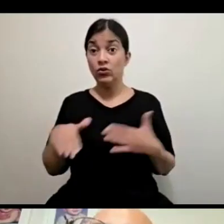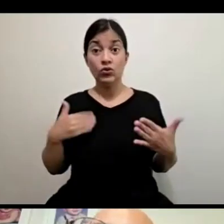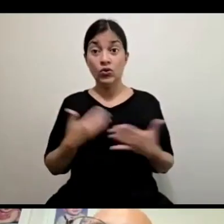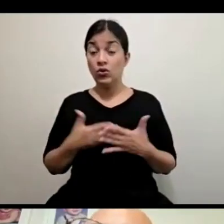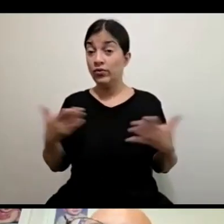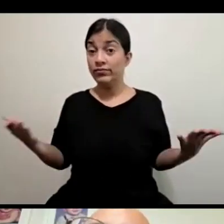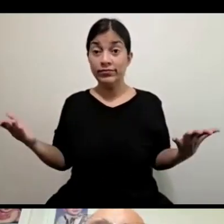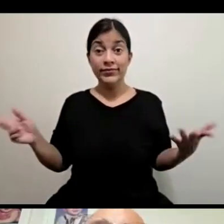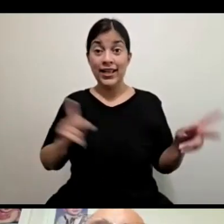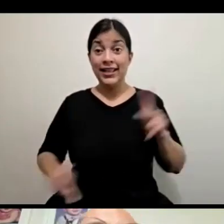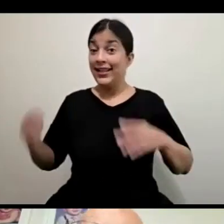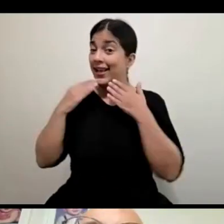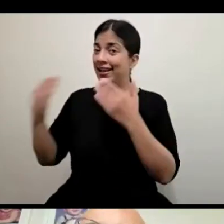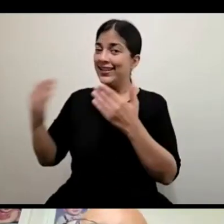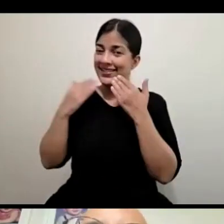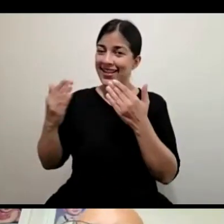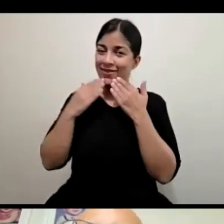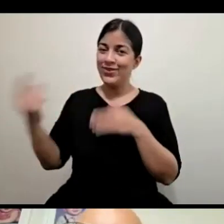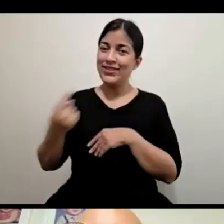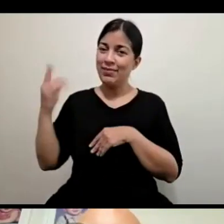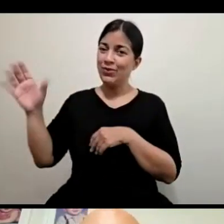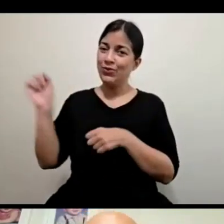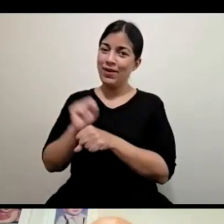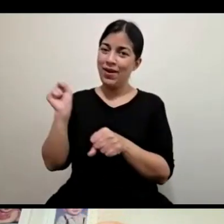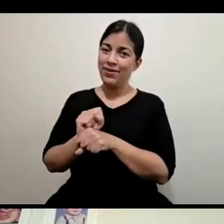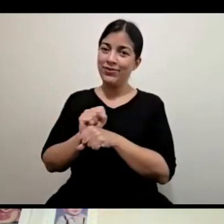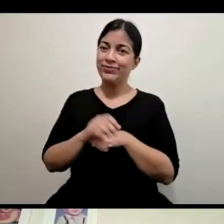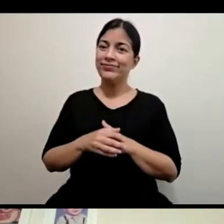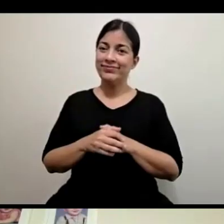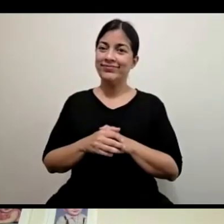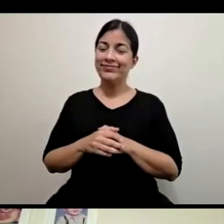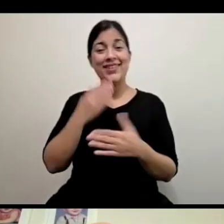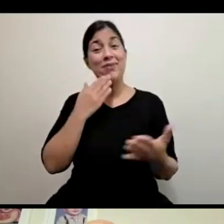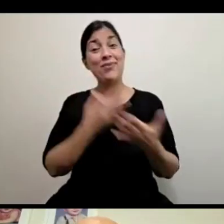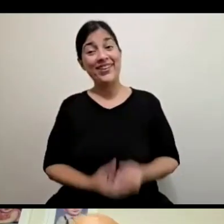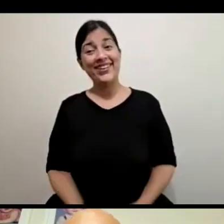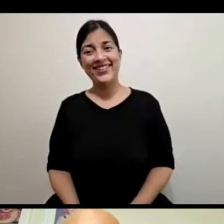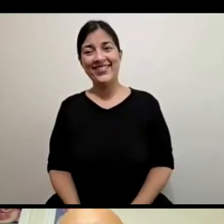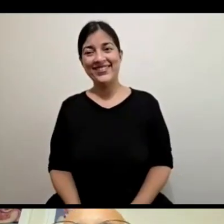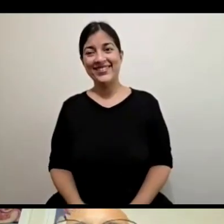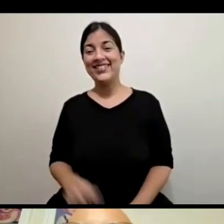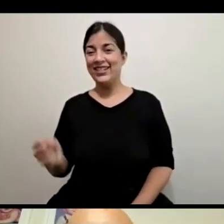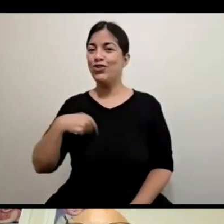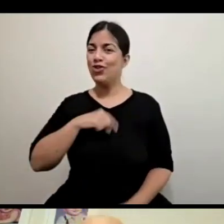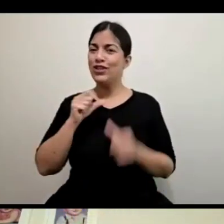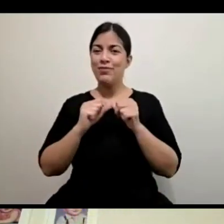gente agradeciendo siempre tu trabajo. Bueno, qué bueno. Así que nosotros seguimos